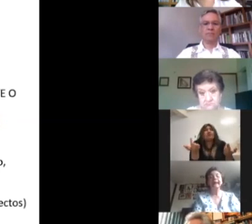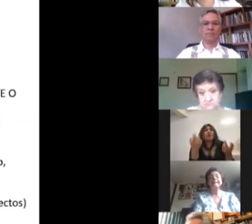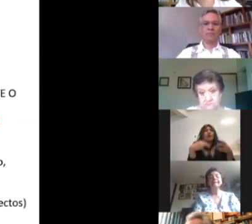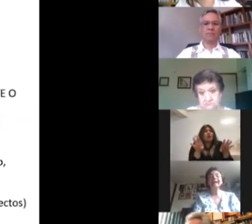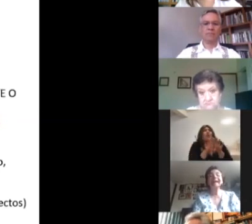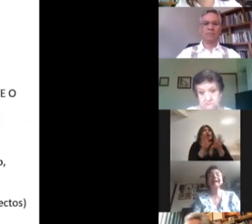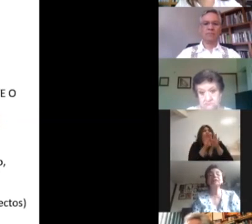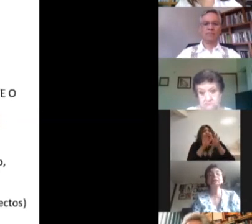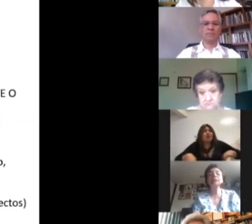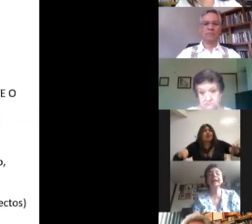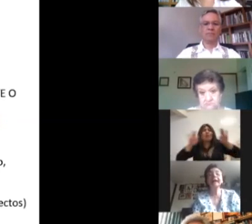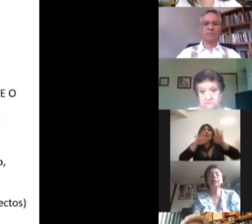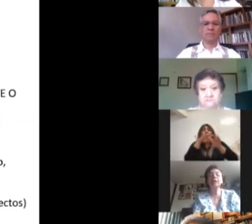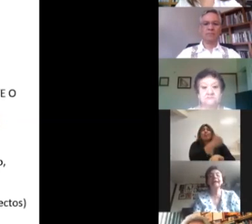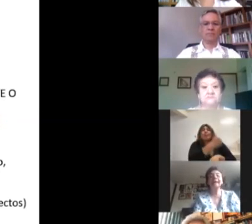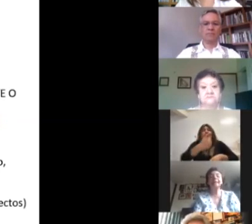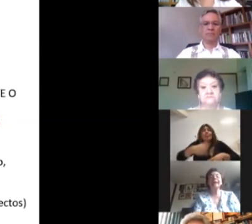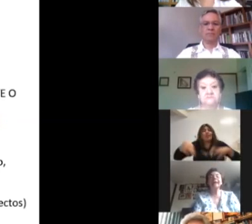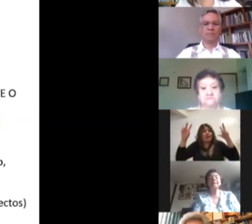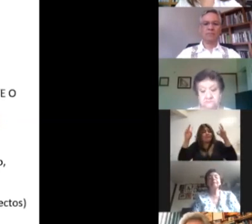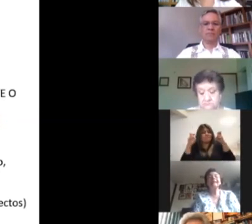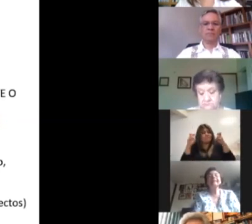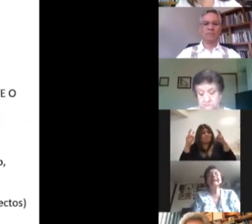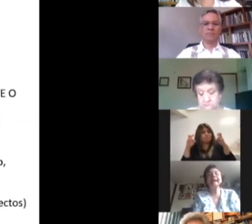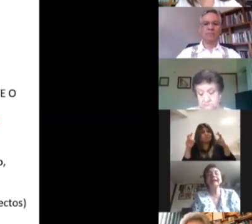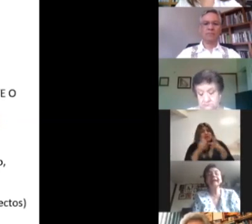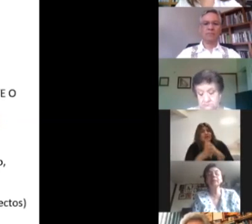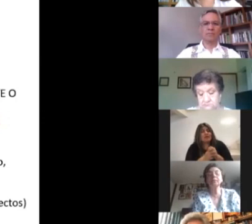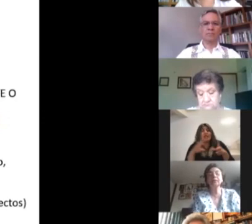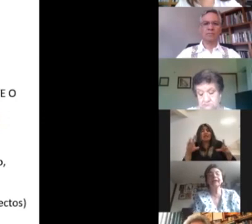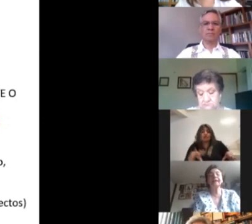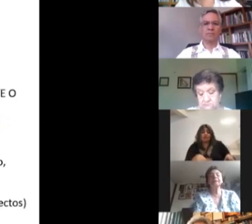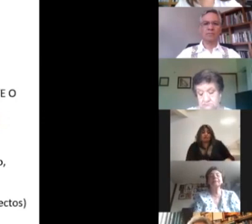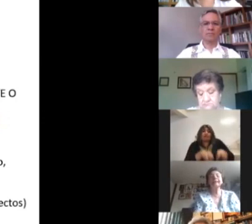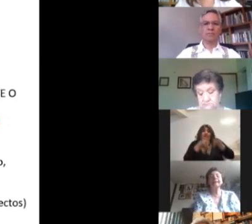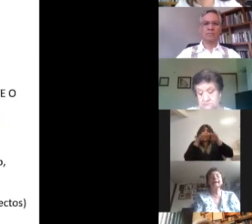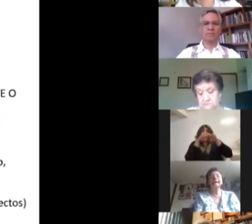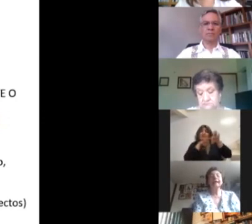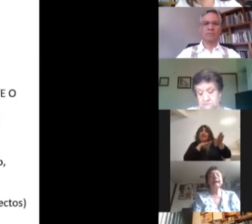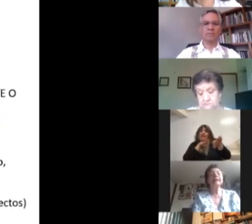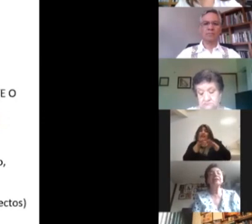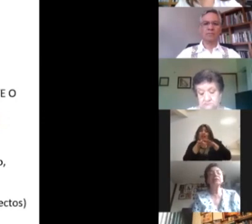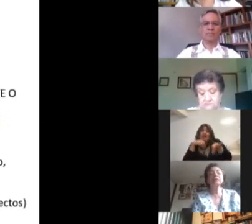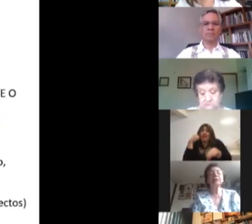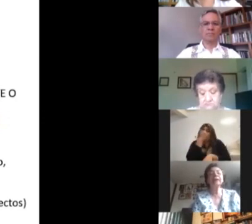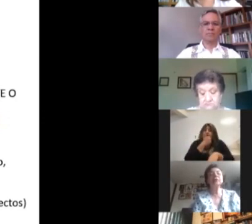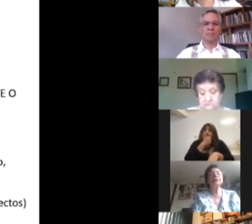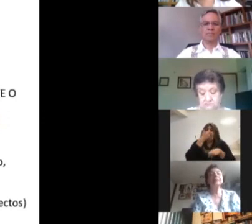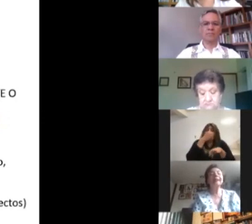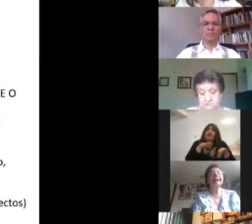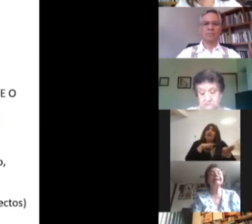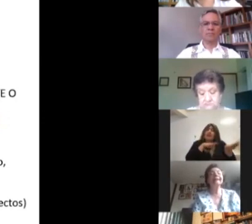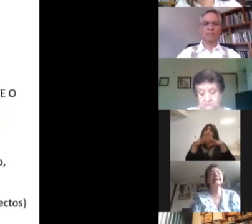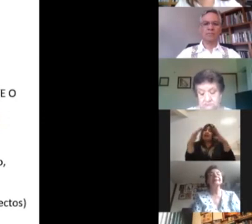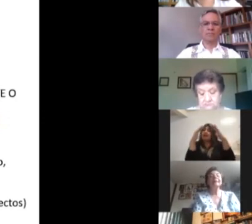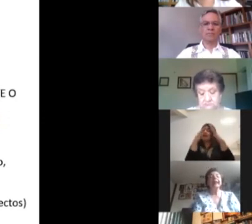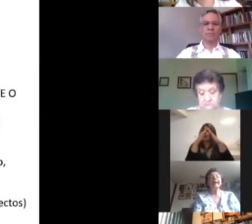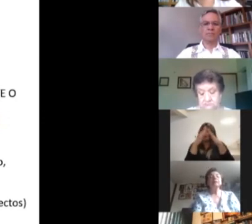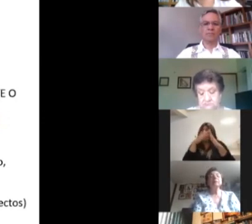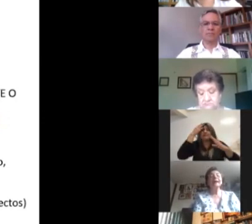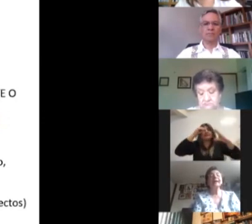temas, para que esto sea lo que le van a pedir al alumno y a la familia que sus hijos